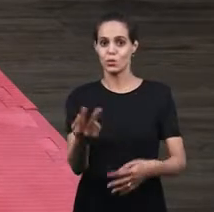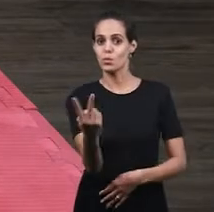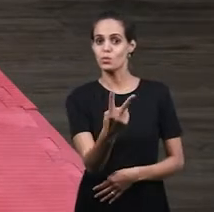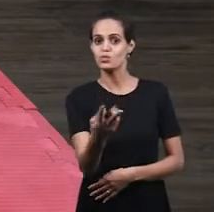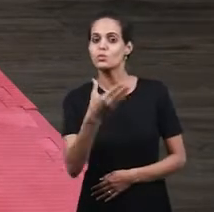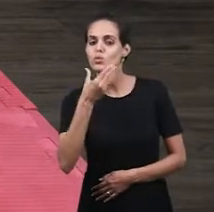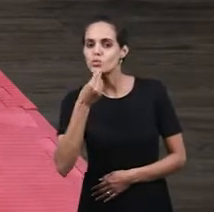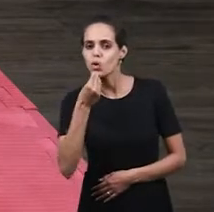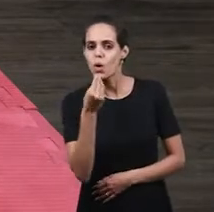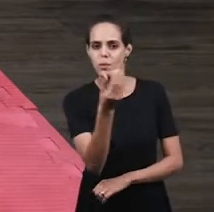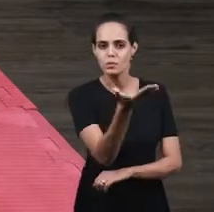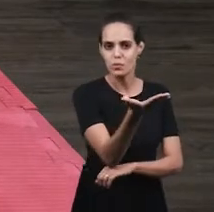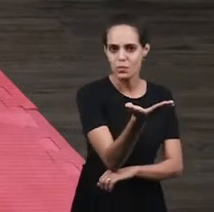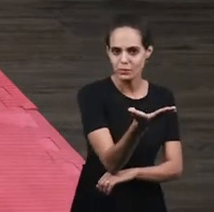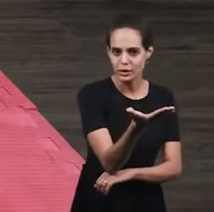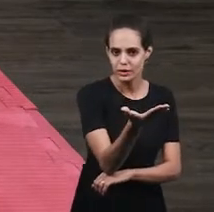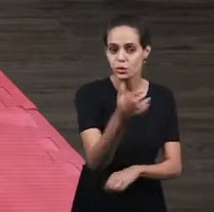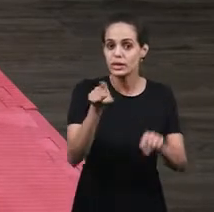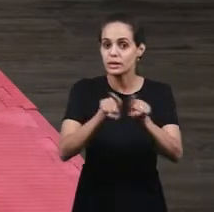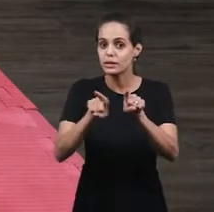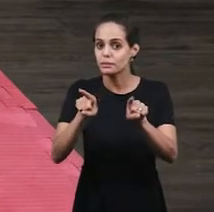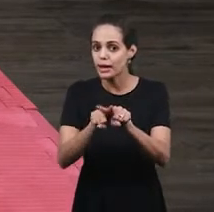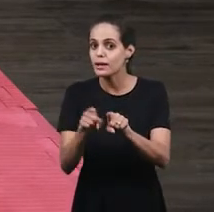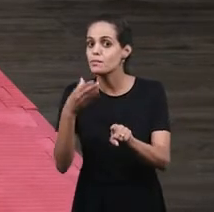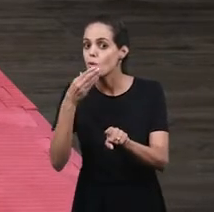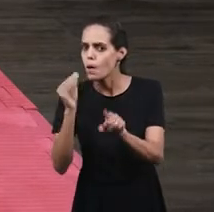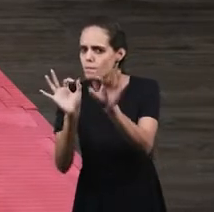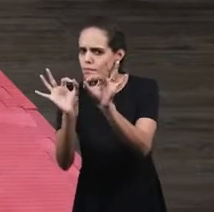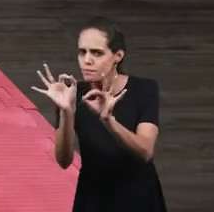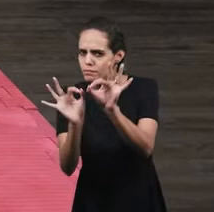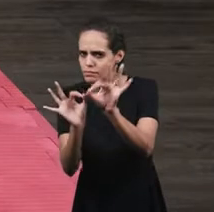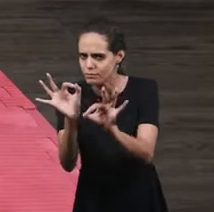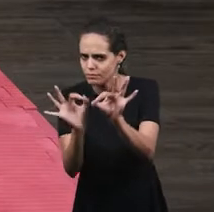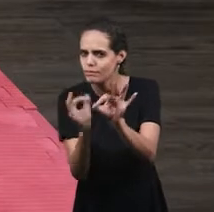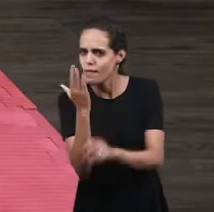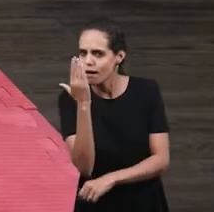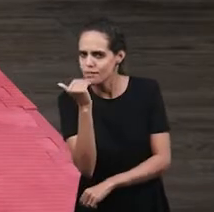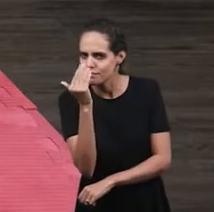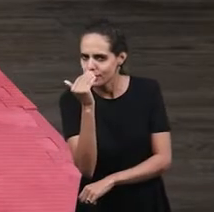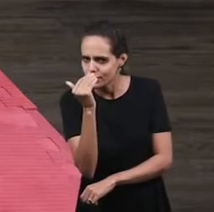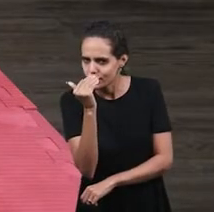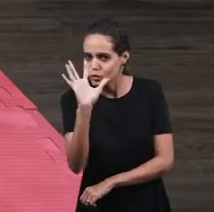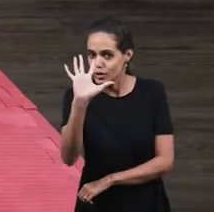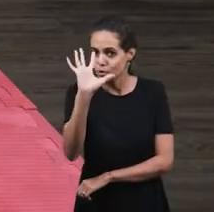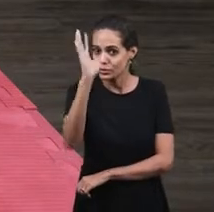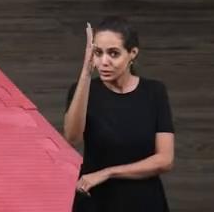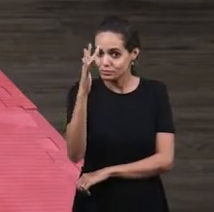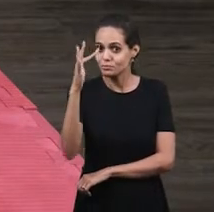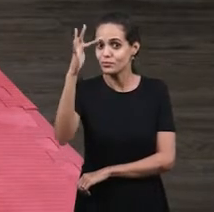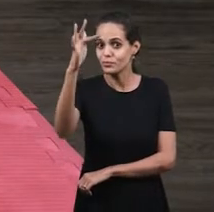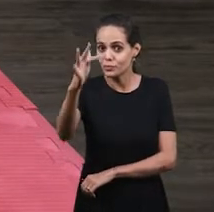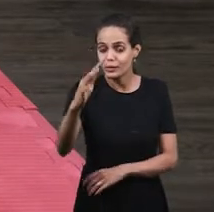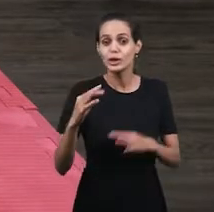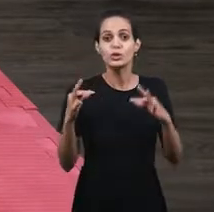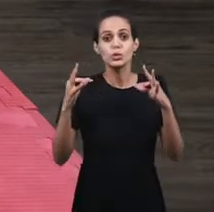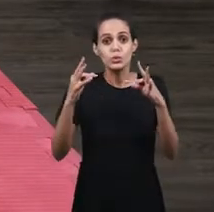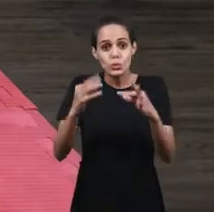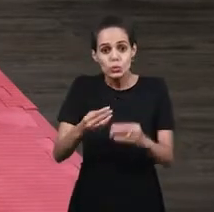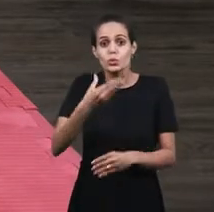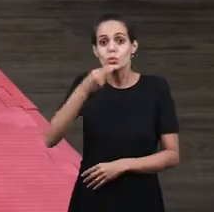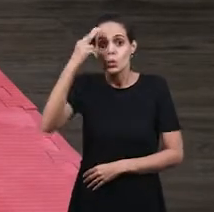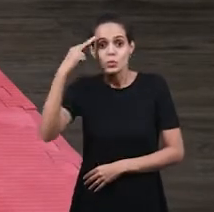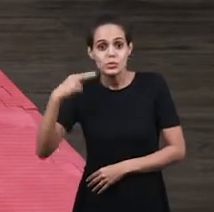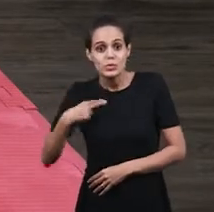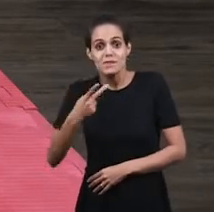el copero y con el panadero lo que iba a pasar. Y todo lo que José habló